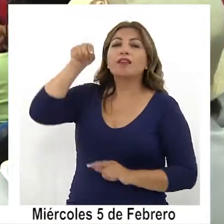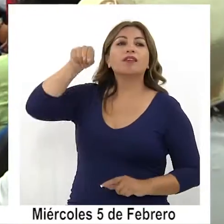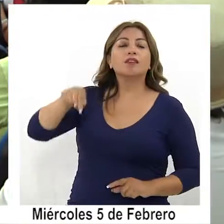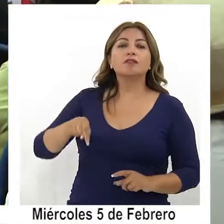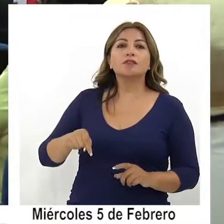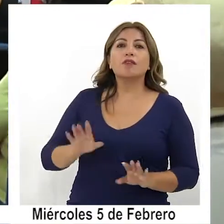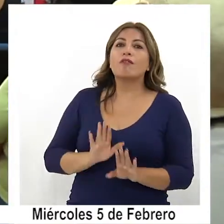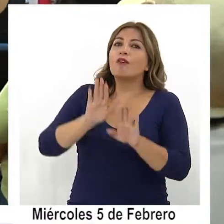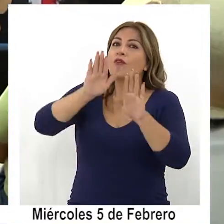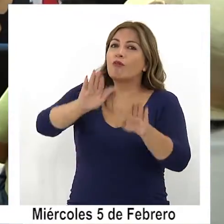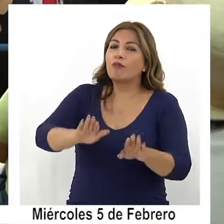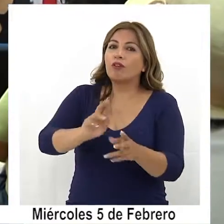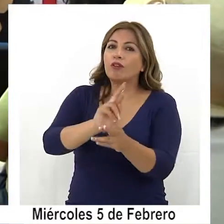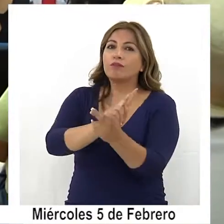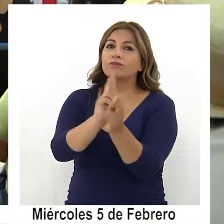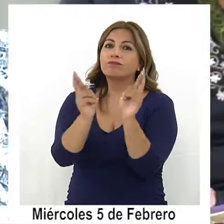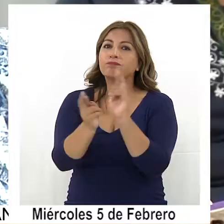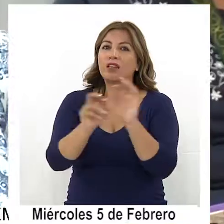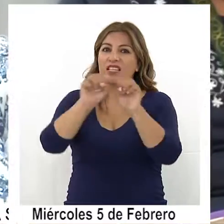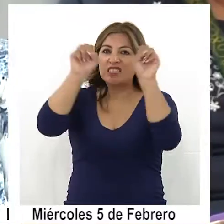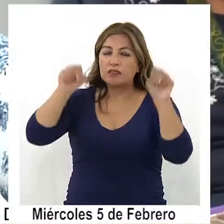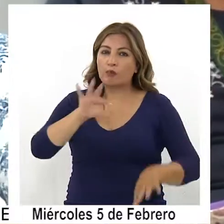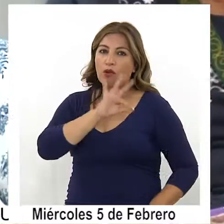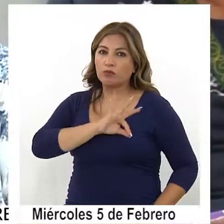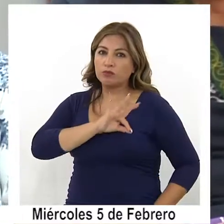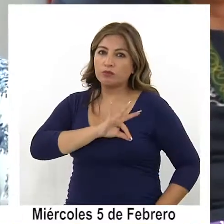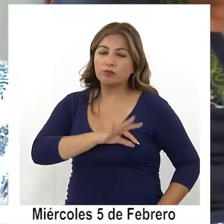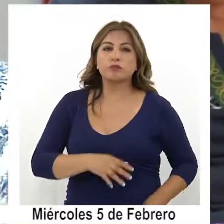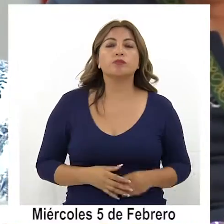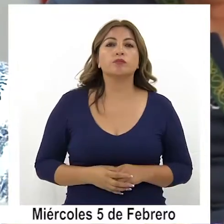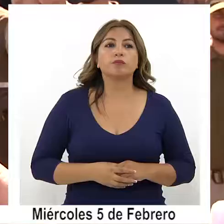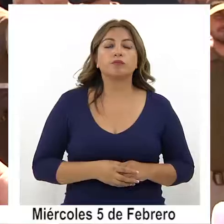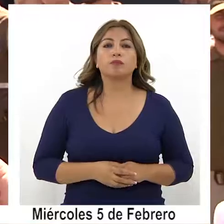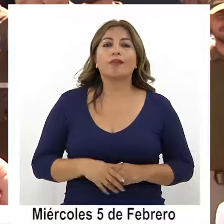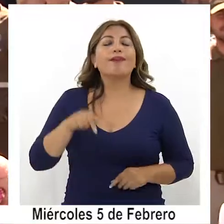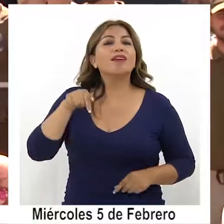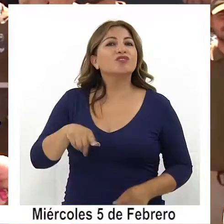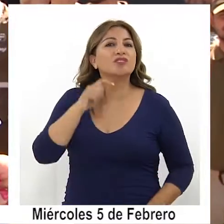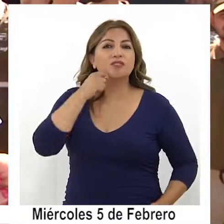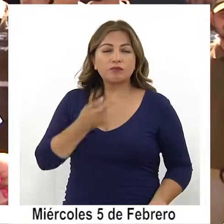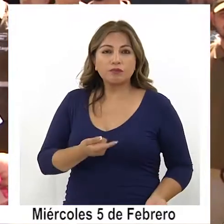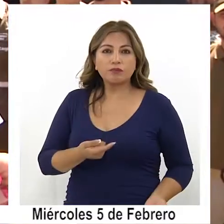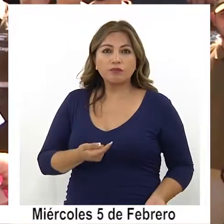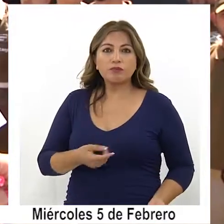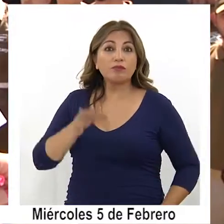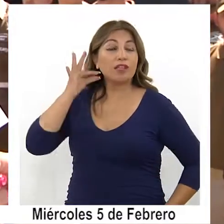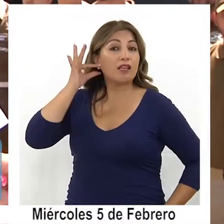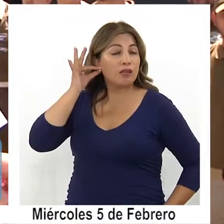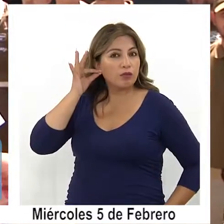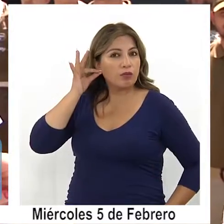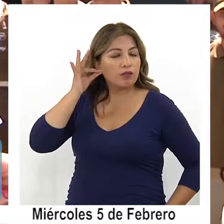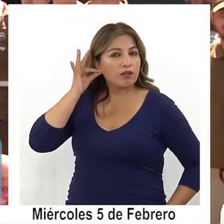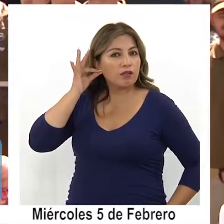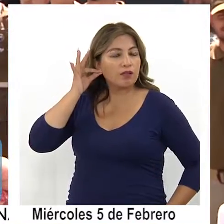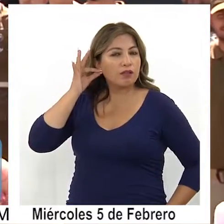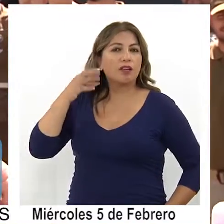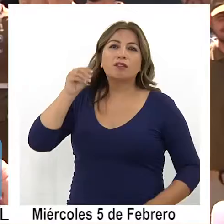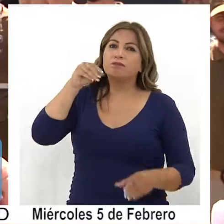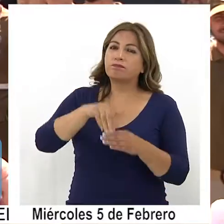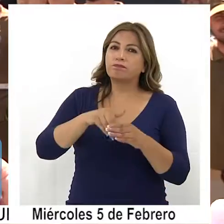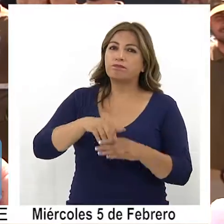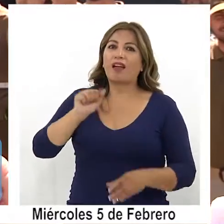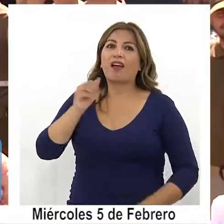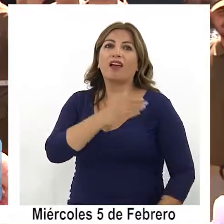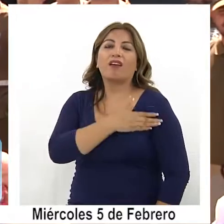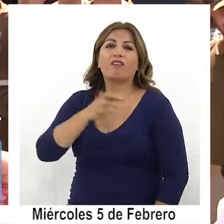respecto a los beneficios de la reforma al sistema de pensiones. Va a permitir que las mujeres que han cotizado